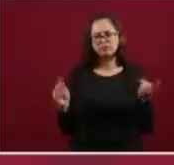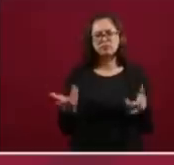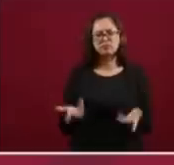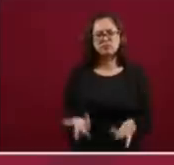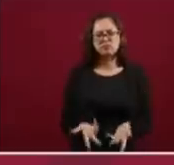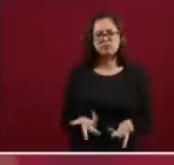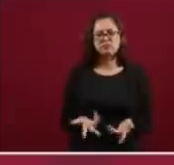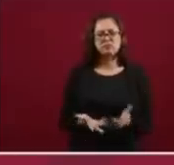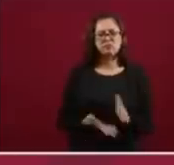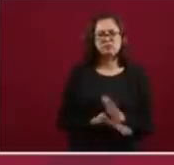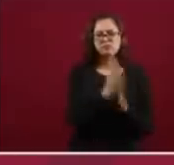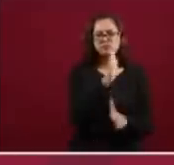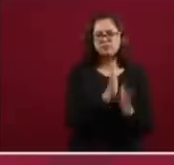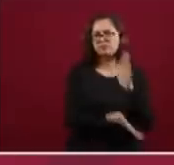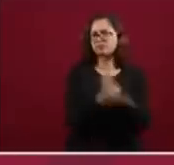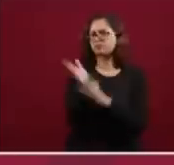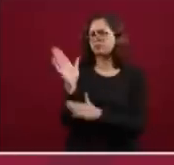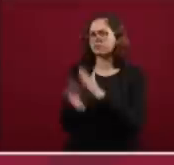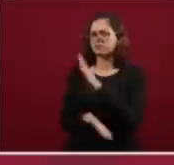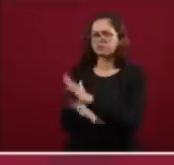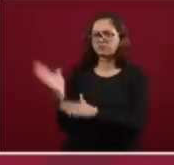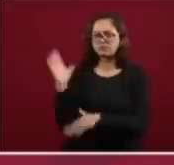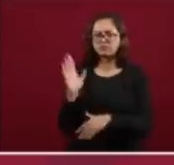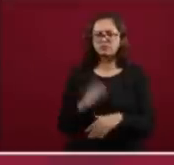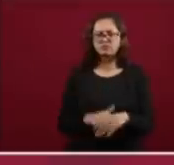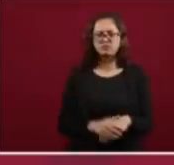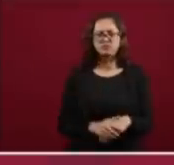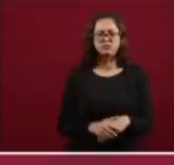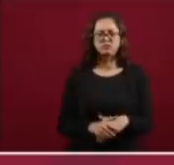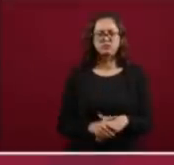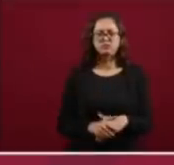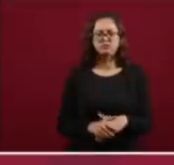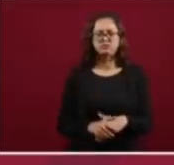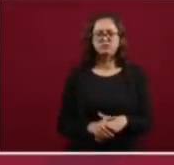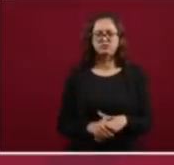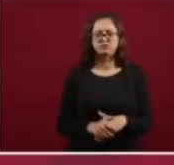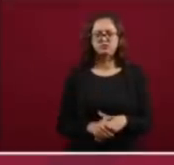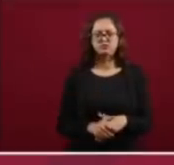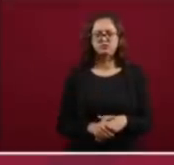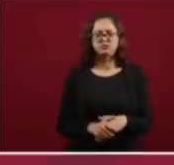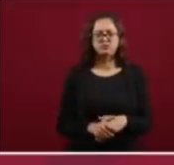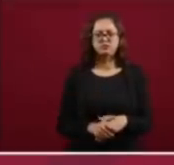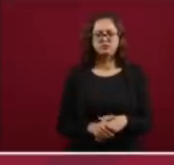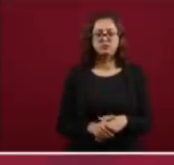en los traslados hay veces que tienen que ir